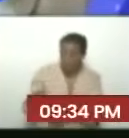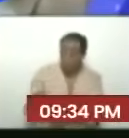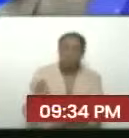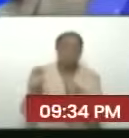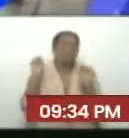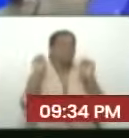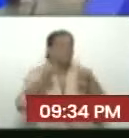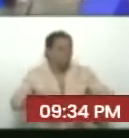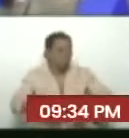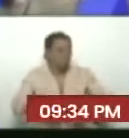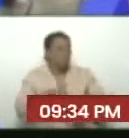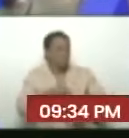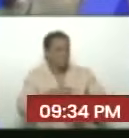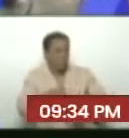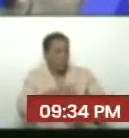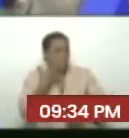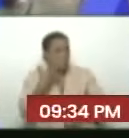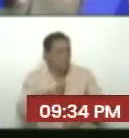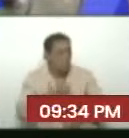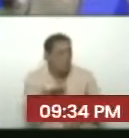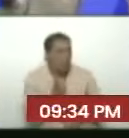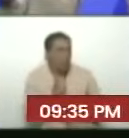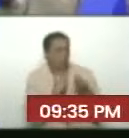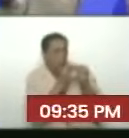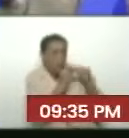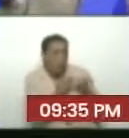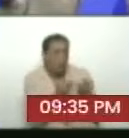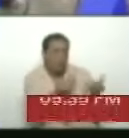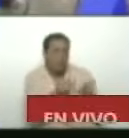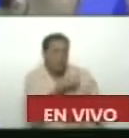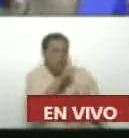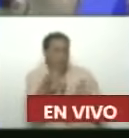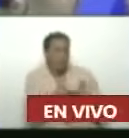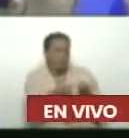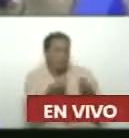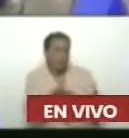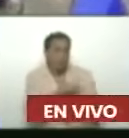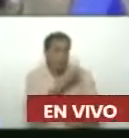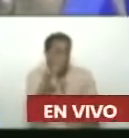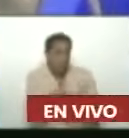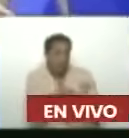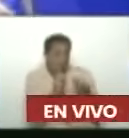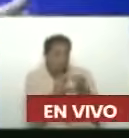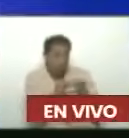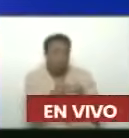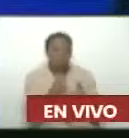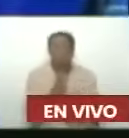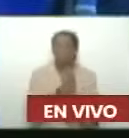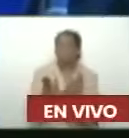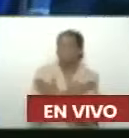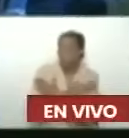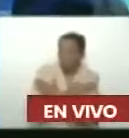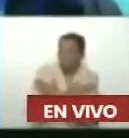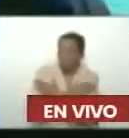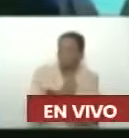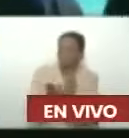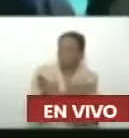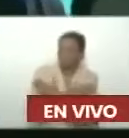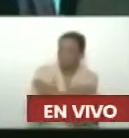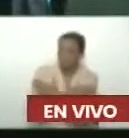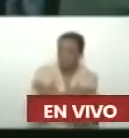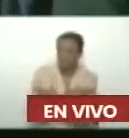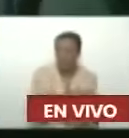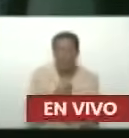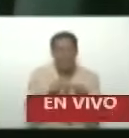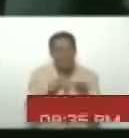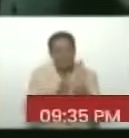que sí, claro que sí. En ese tiempo puedo darle unos toques y terminarlo. Completo. Felicitaciones, de verdad.